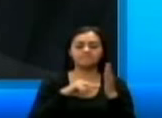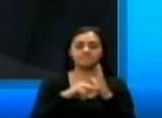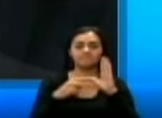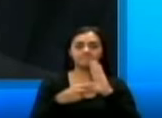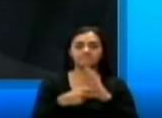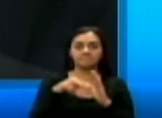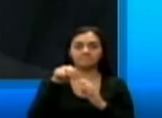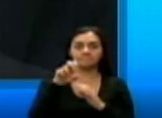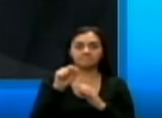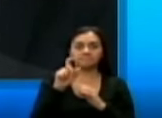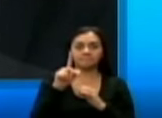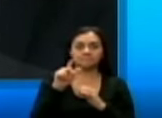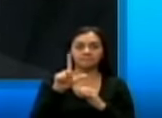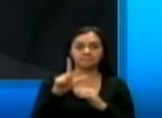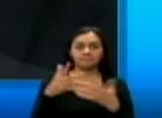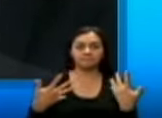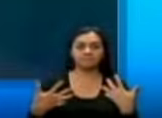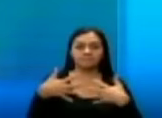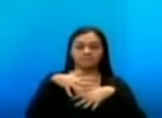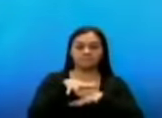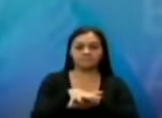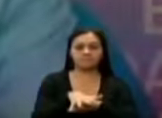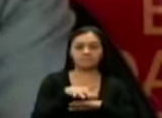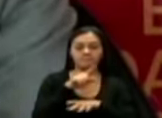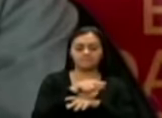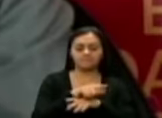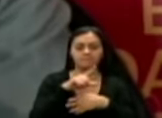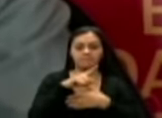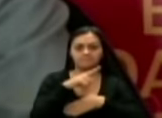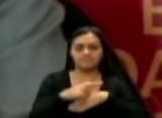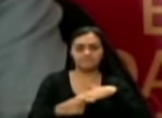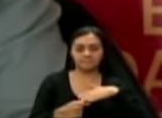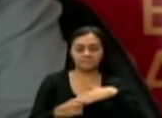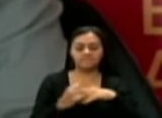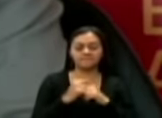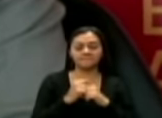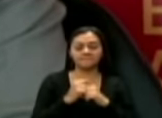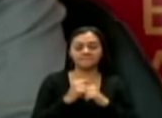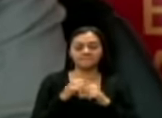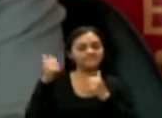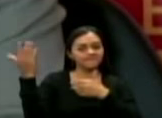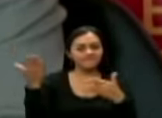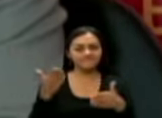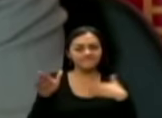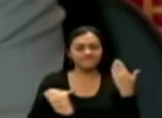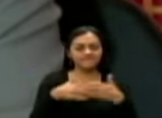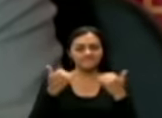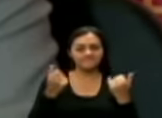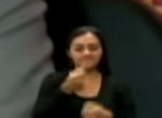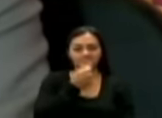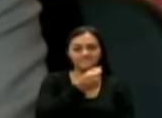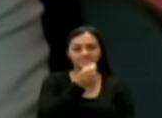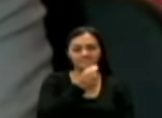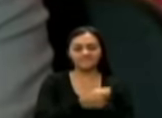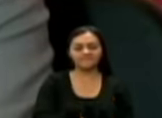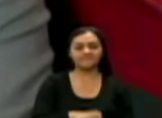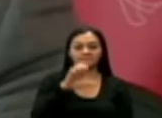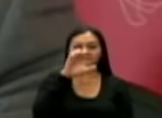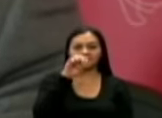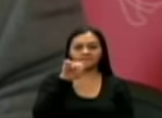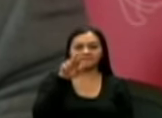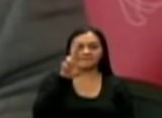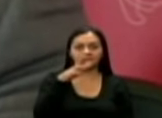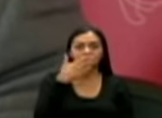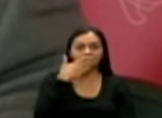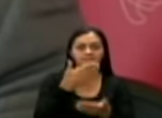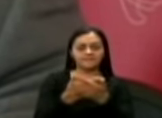la integración en varios países de América Latina y del Caribe. Bienvenidos una vez más a ustedes en esta oportunidad. Emir, gracias por